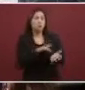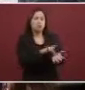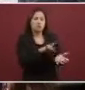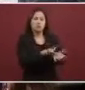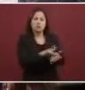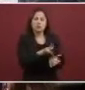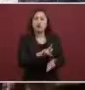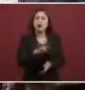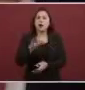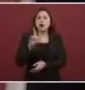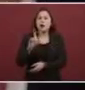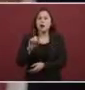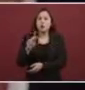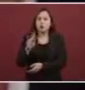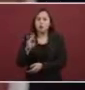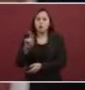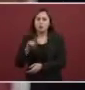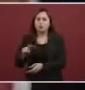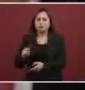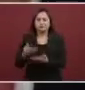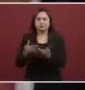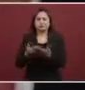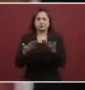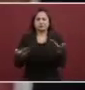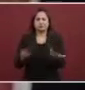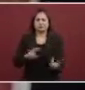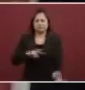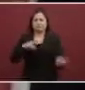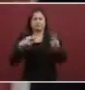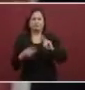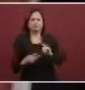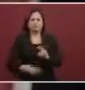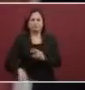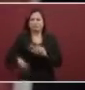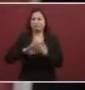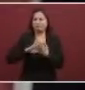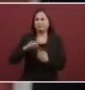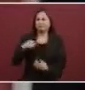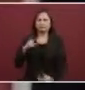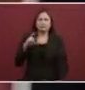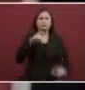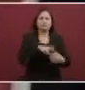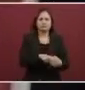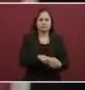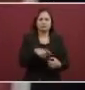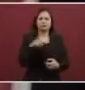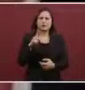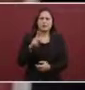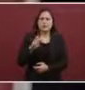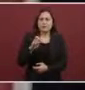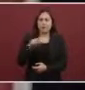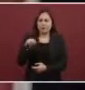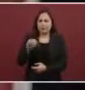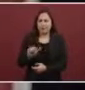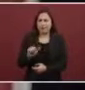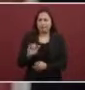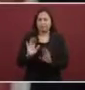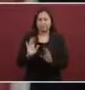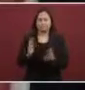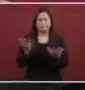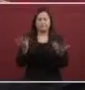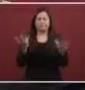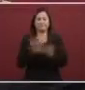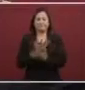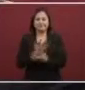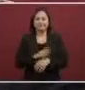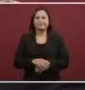qué curioso que ahora el López Obradorismo me quiera etiquetar de peñista, ¿no? Mala puntería. Lo